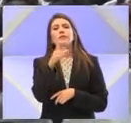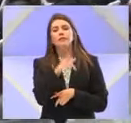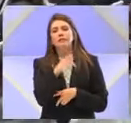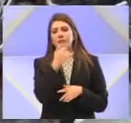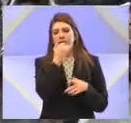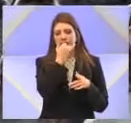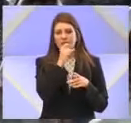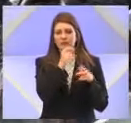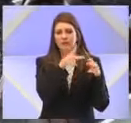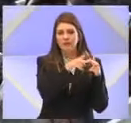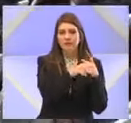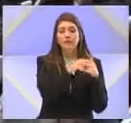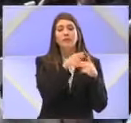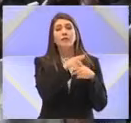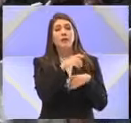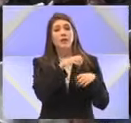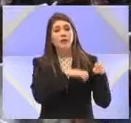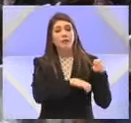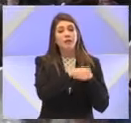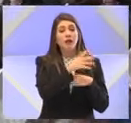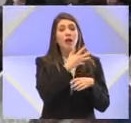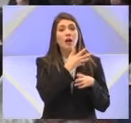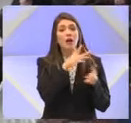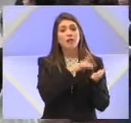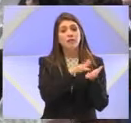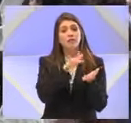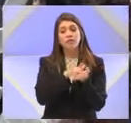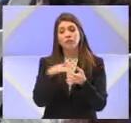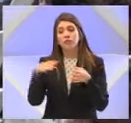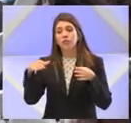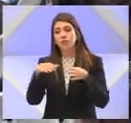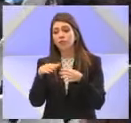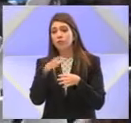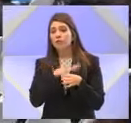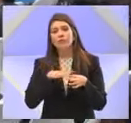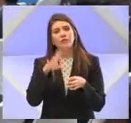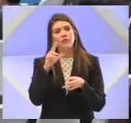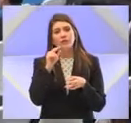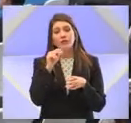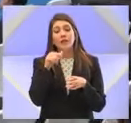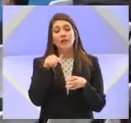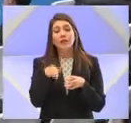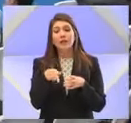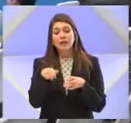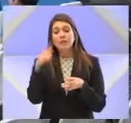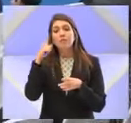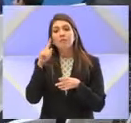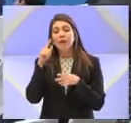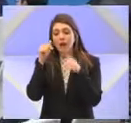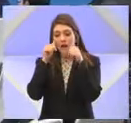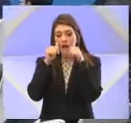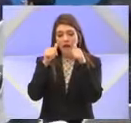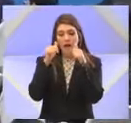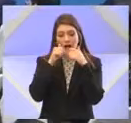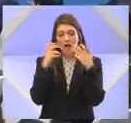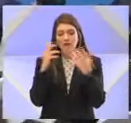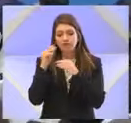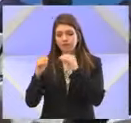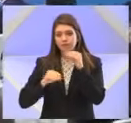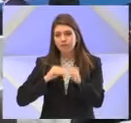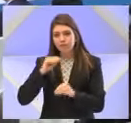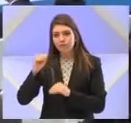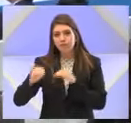servicios comunitarios un servicio de infraestructura comunitaria es aquella diseñada apropiada